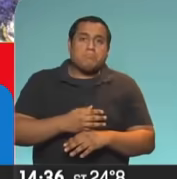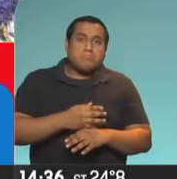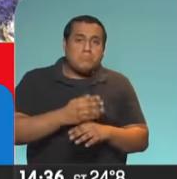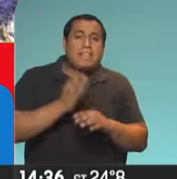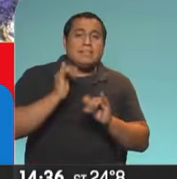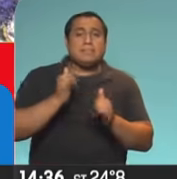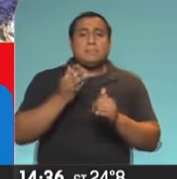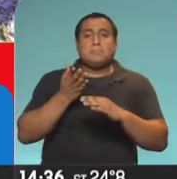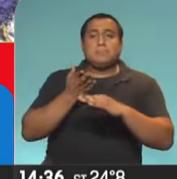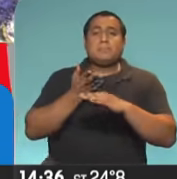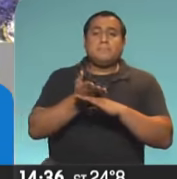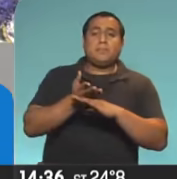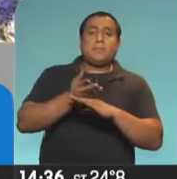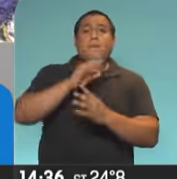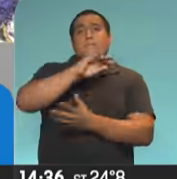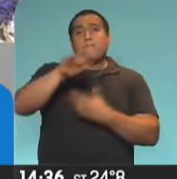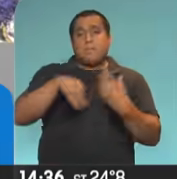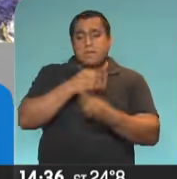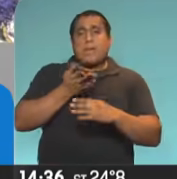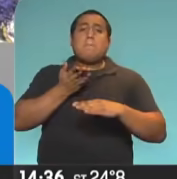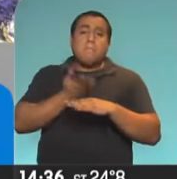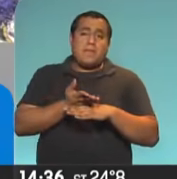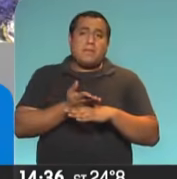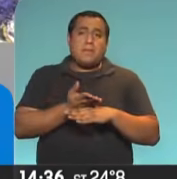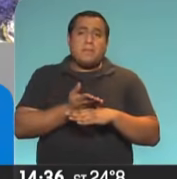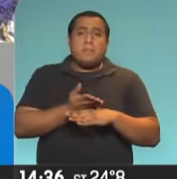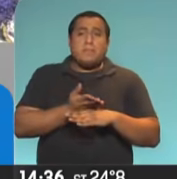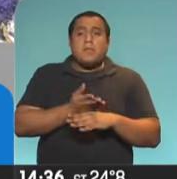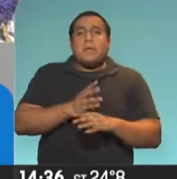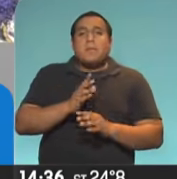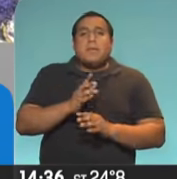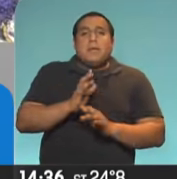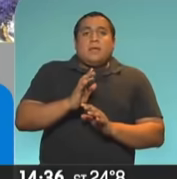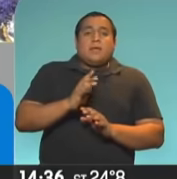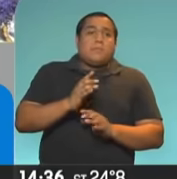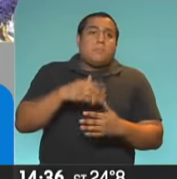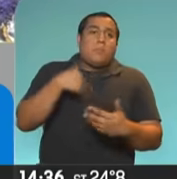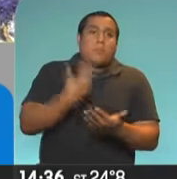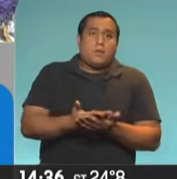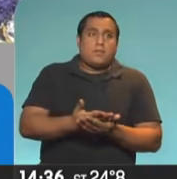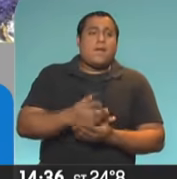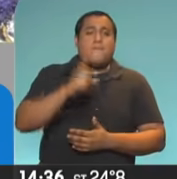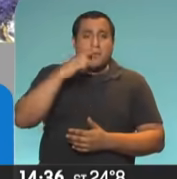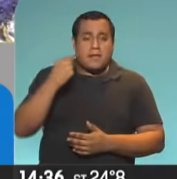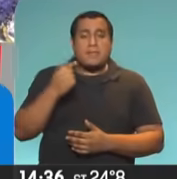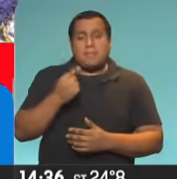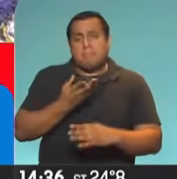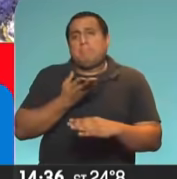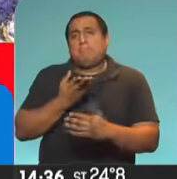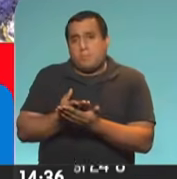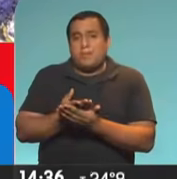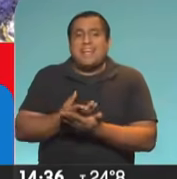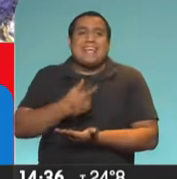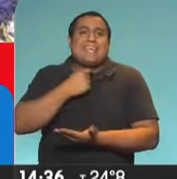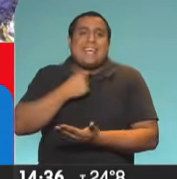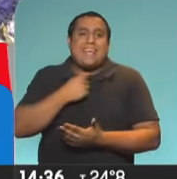pedido exclusivo que hizo la familia a la hora de aceptar la propuesta hecha por Alberto Fernández para que el